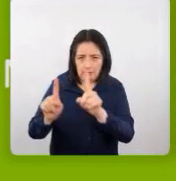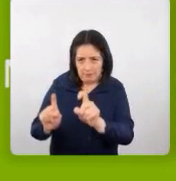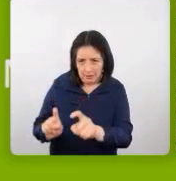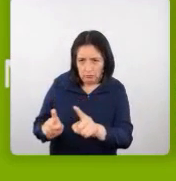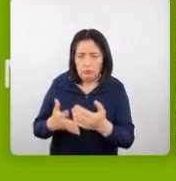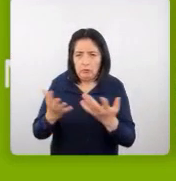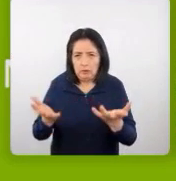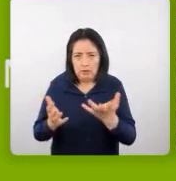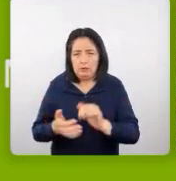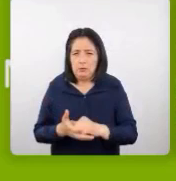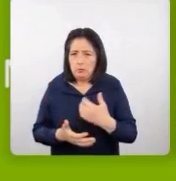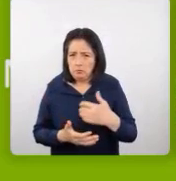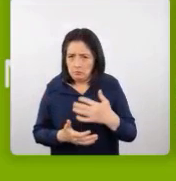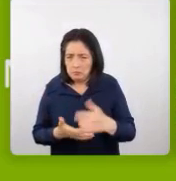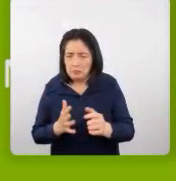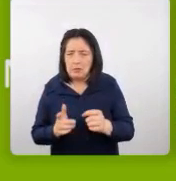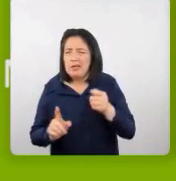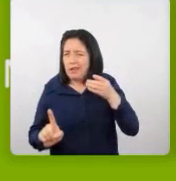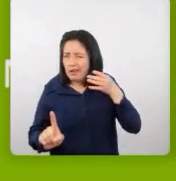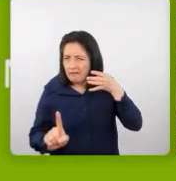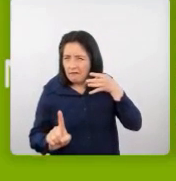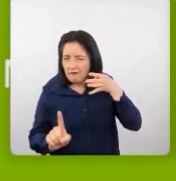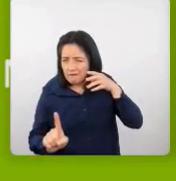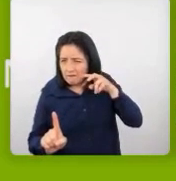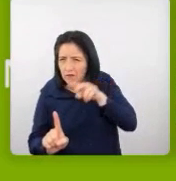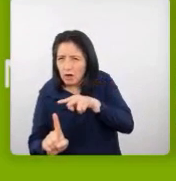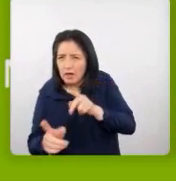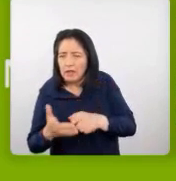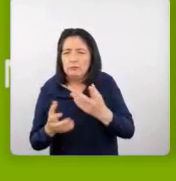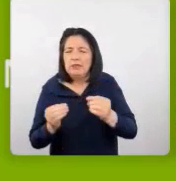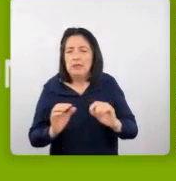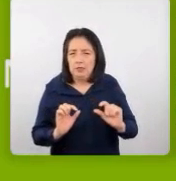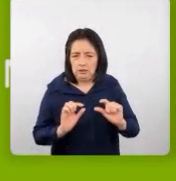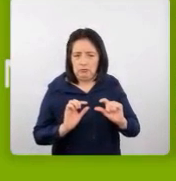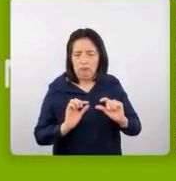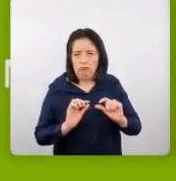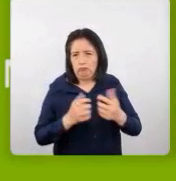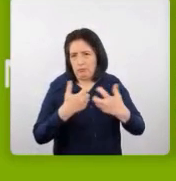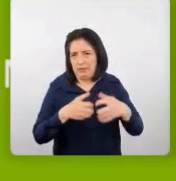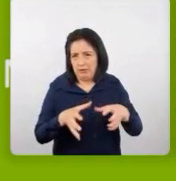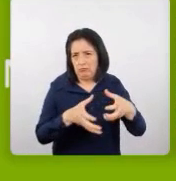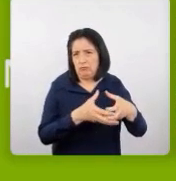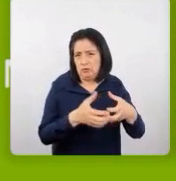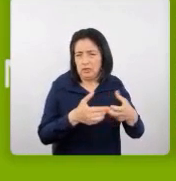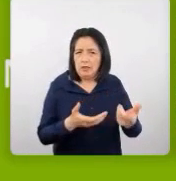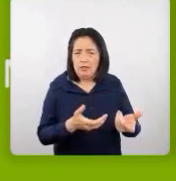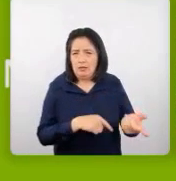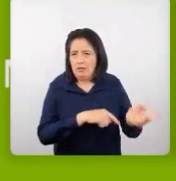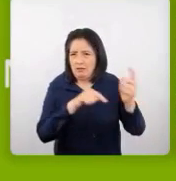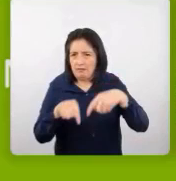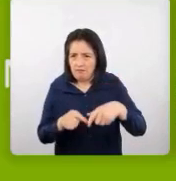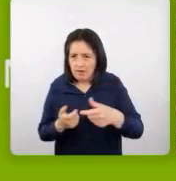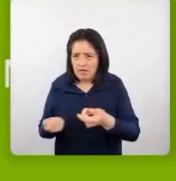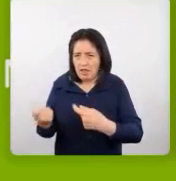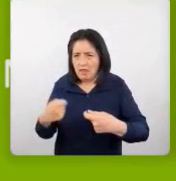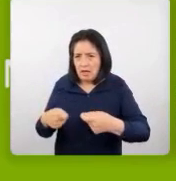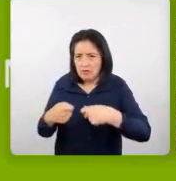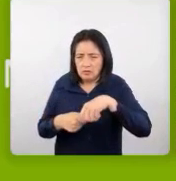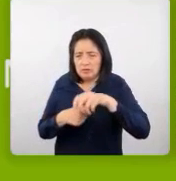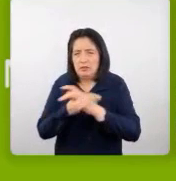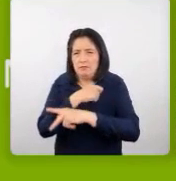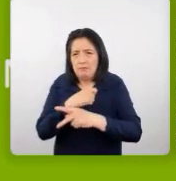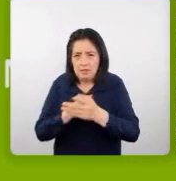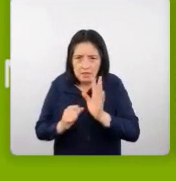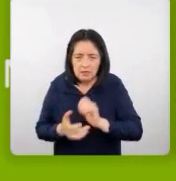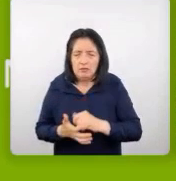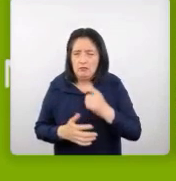ese lado que está mucho más asociado al corporativo, ¿no? O al que viene a hacer negocios en nuestro país, que creo que